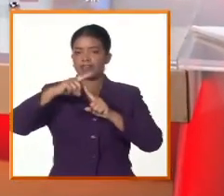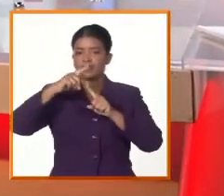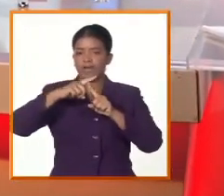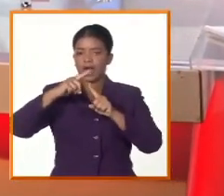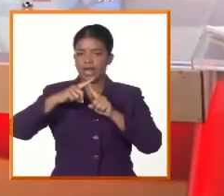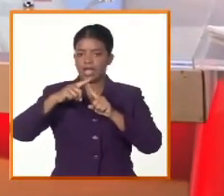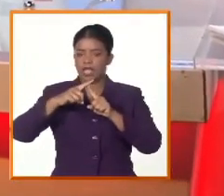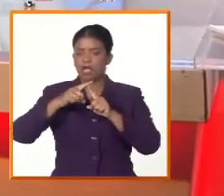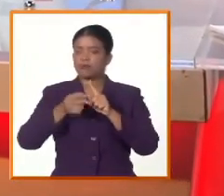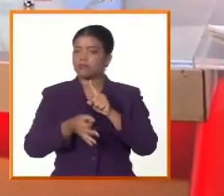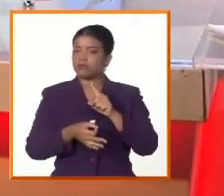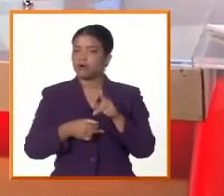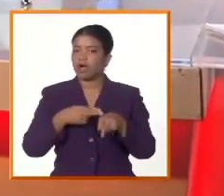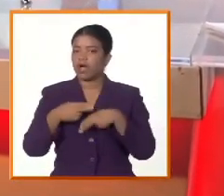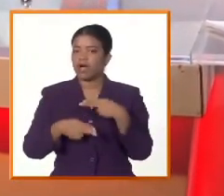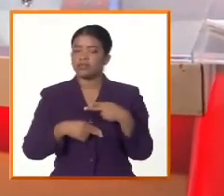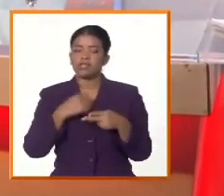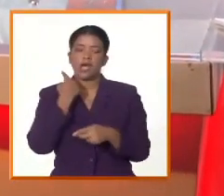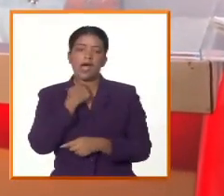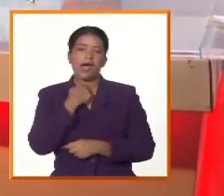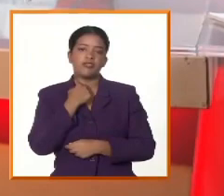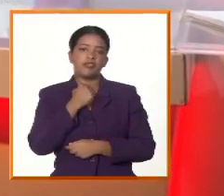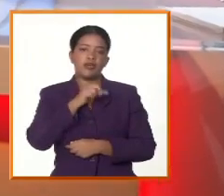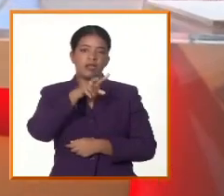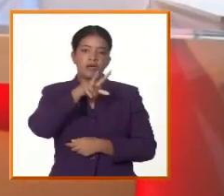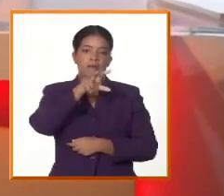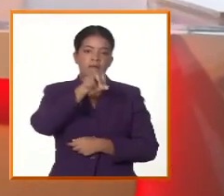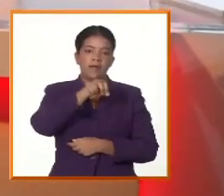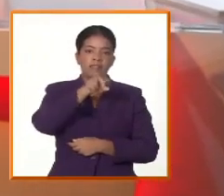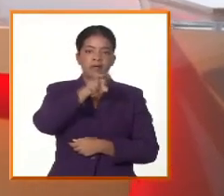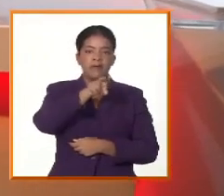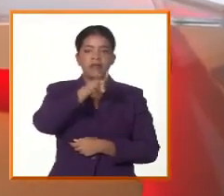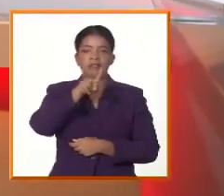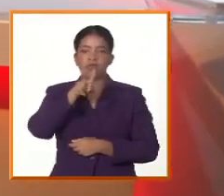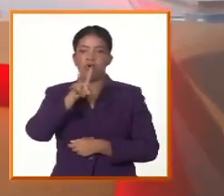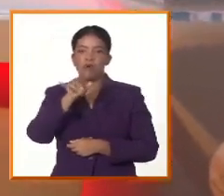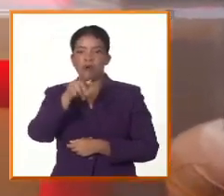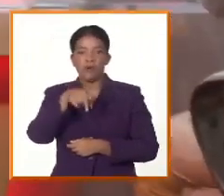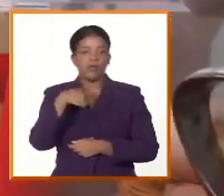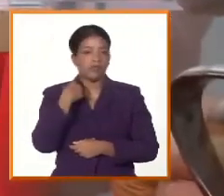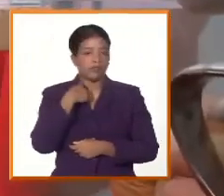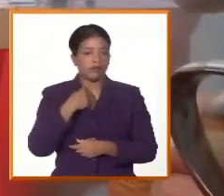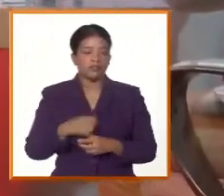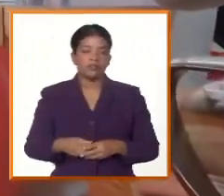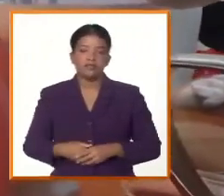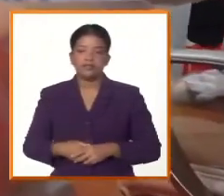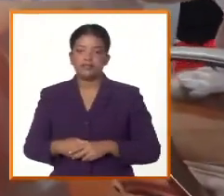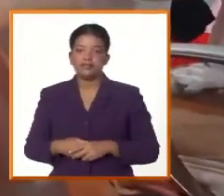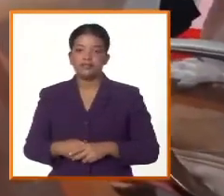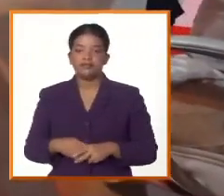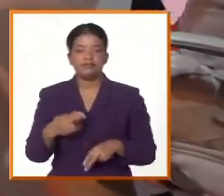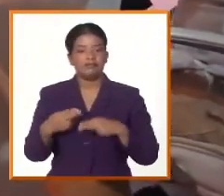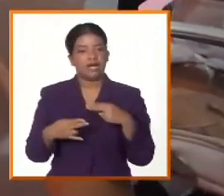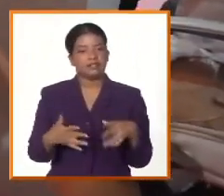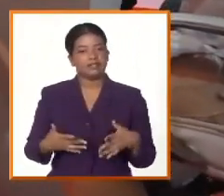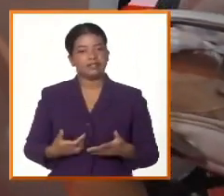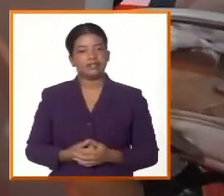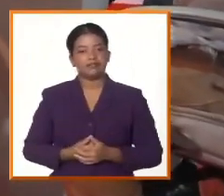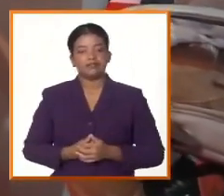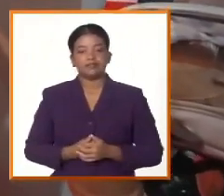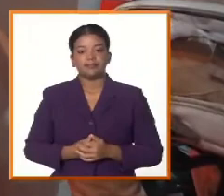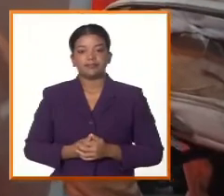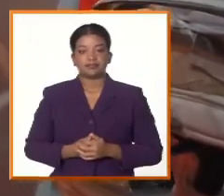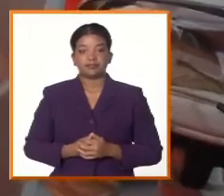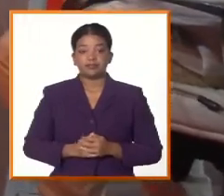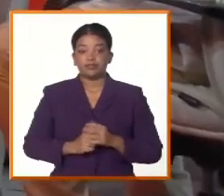ejecutaron durante el año 2022 y en este año por ejemplo Se realizaron talleres en todas